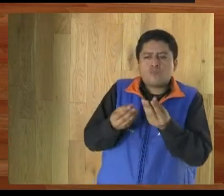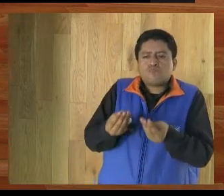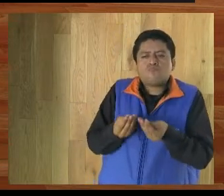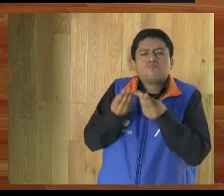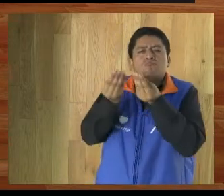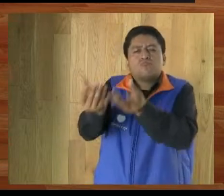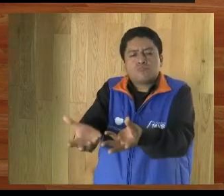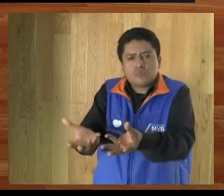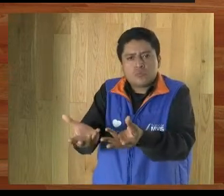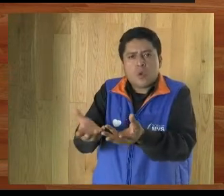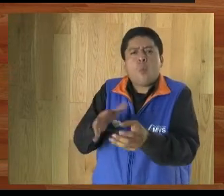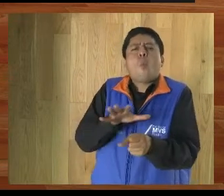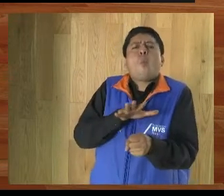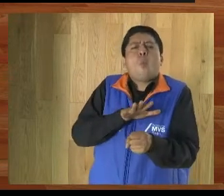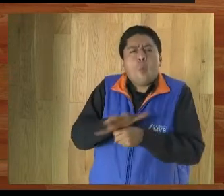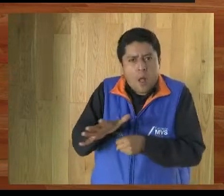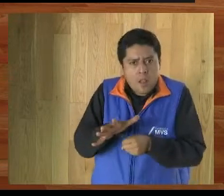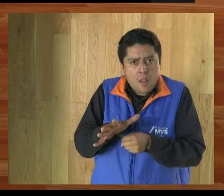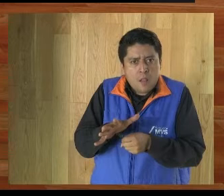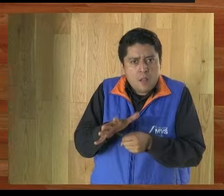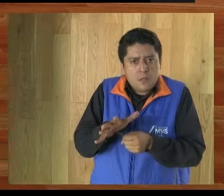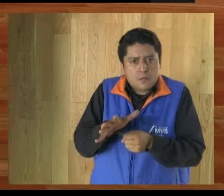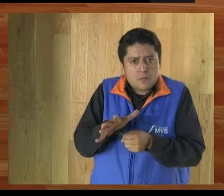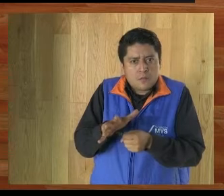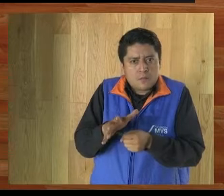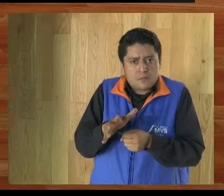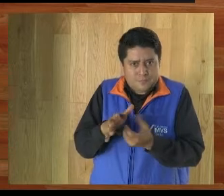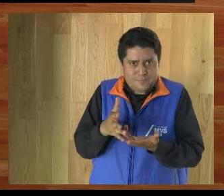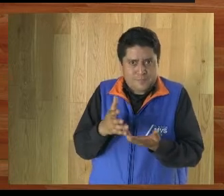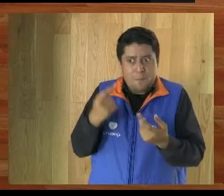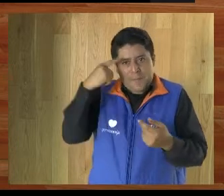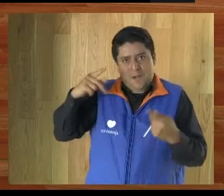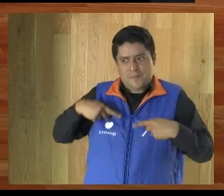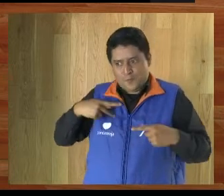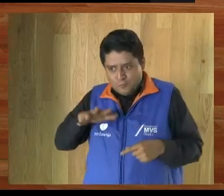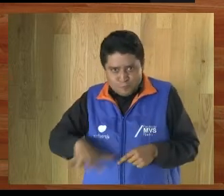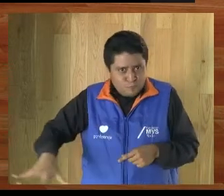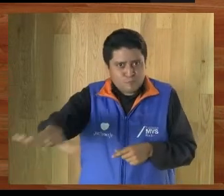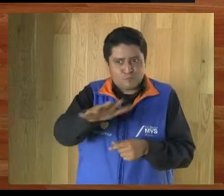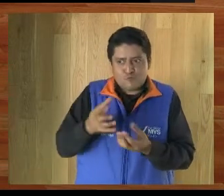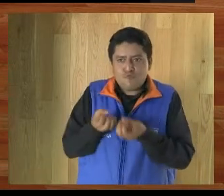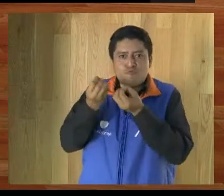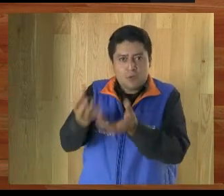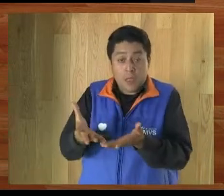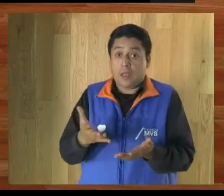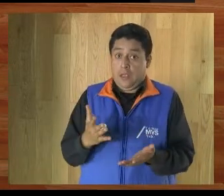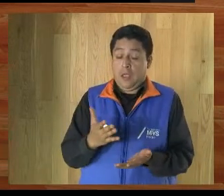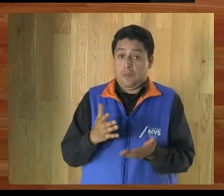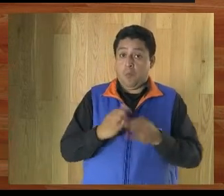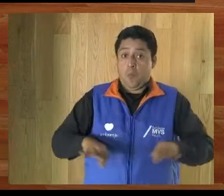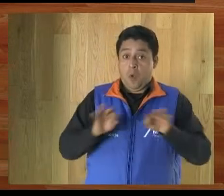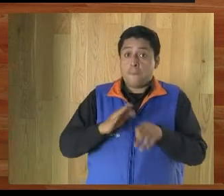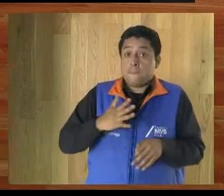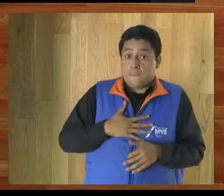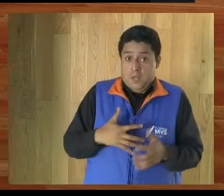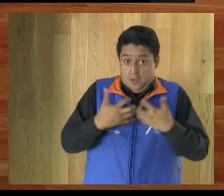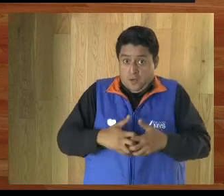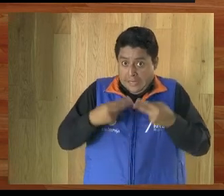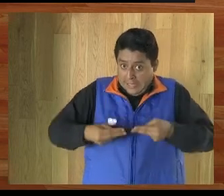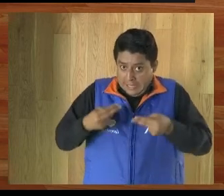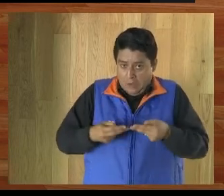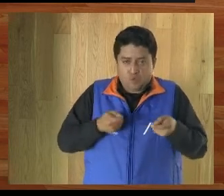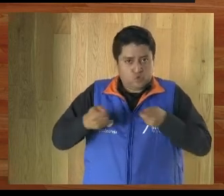Por supuesto, en el buen gobierno y en la ciudadanía. Con lo cual, desde luego, el buen gobierno, el gobierno corporativo y